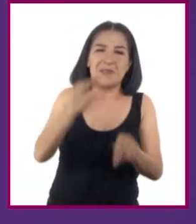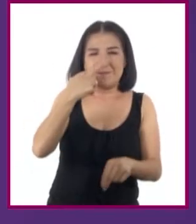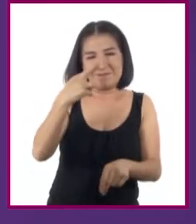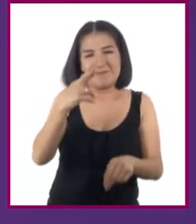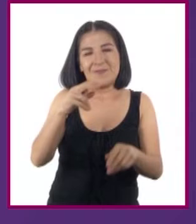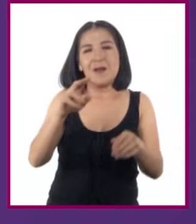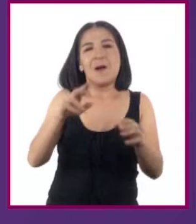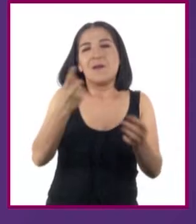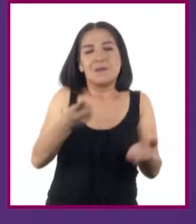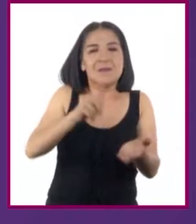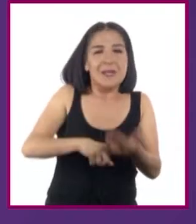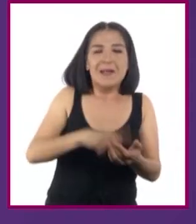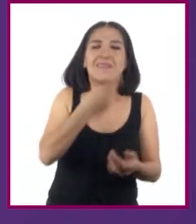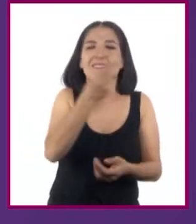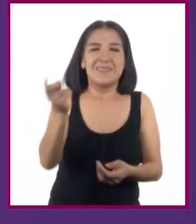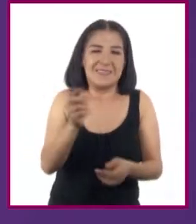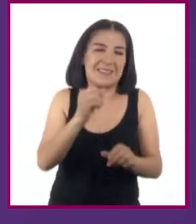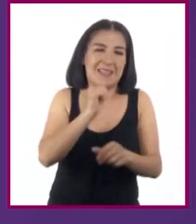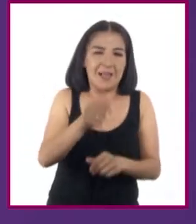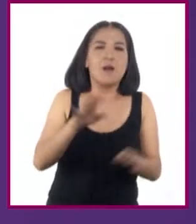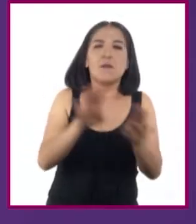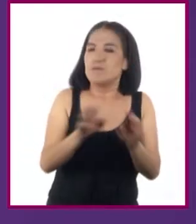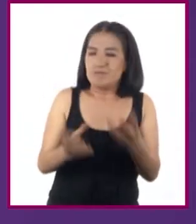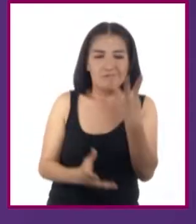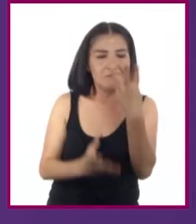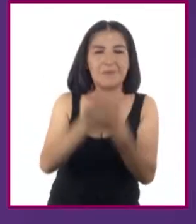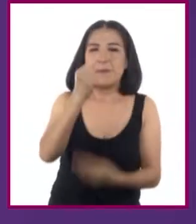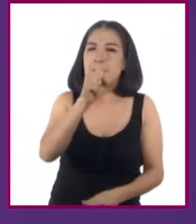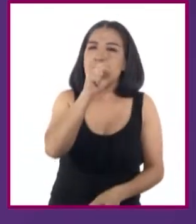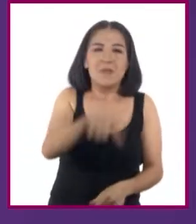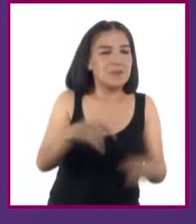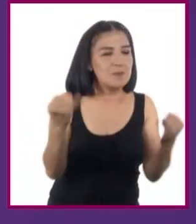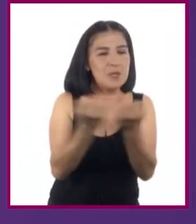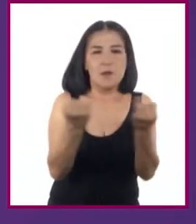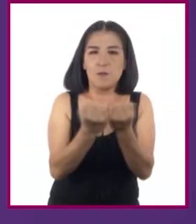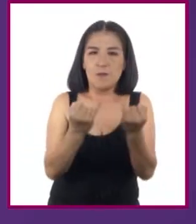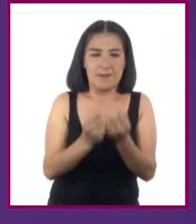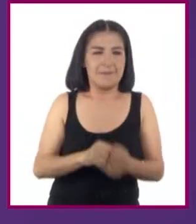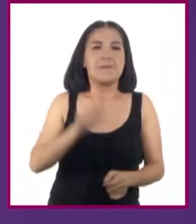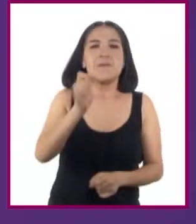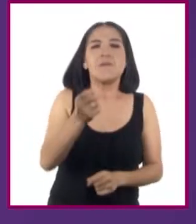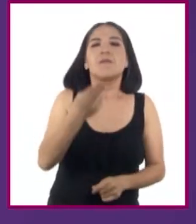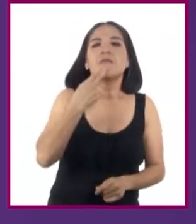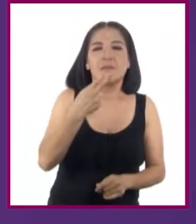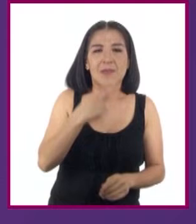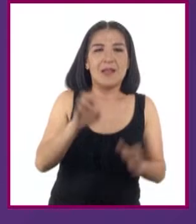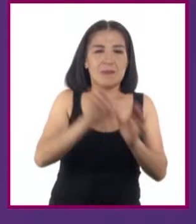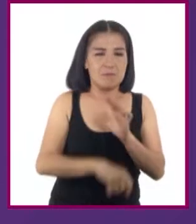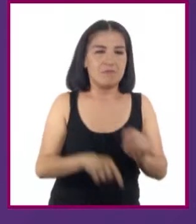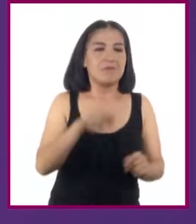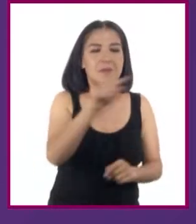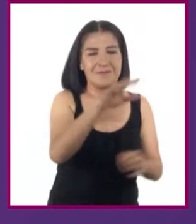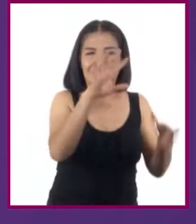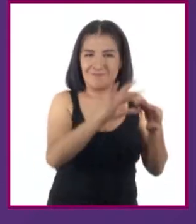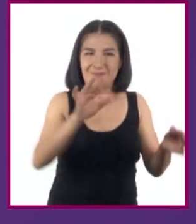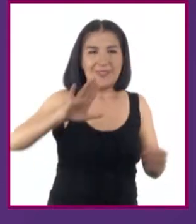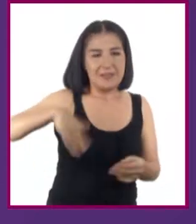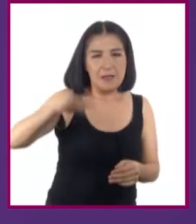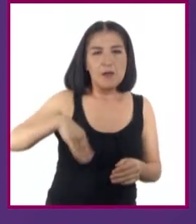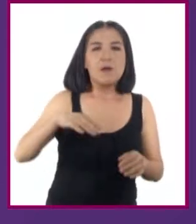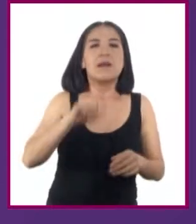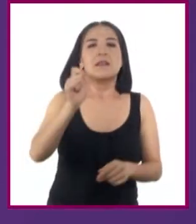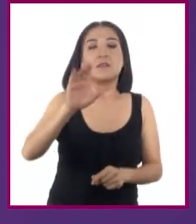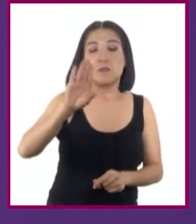las 3 en el mismo paquete, porque la secuencia de uso, y tú lo decías un poco al principio,